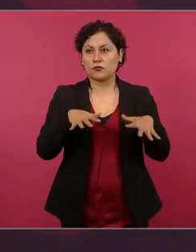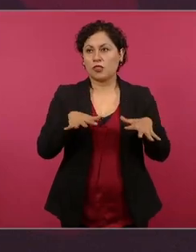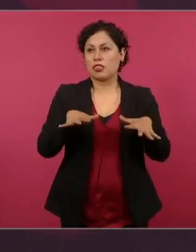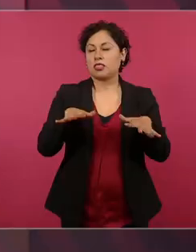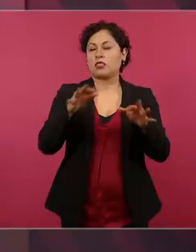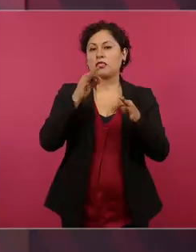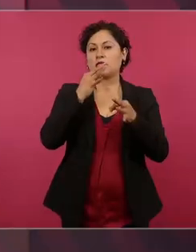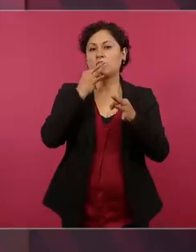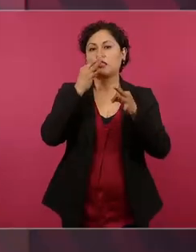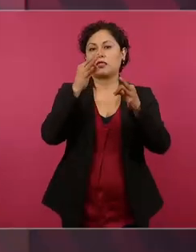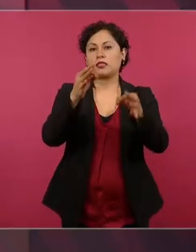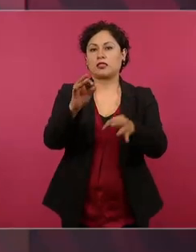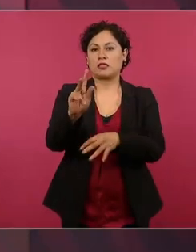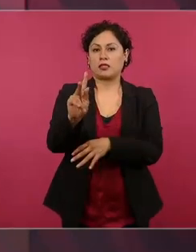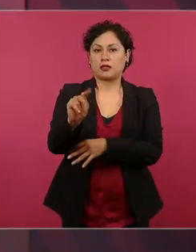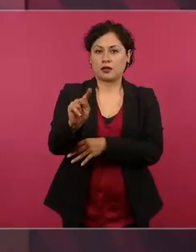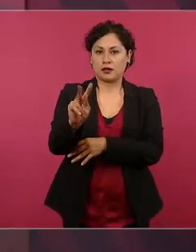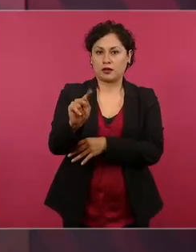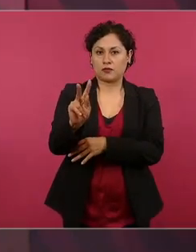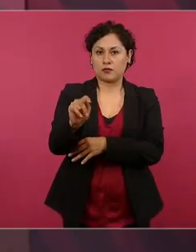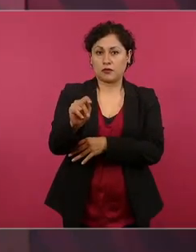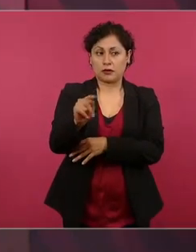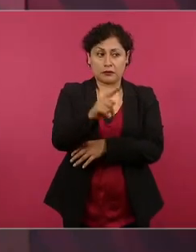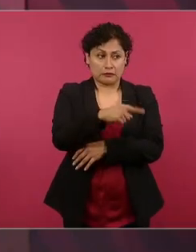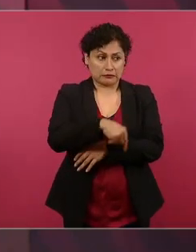que se manejó en todos los medios.